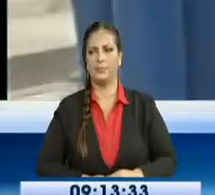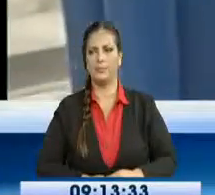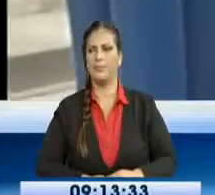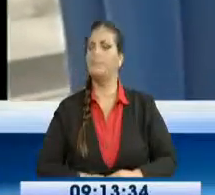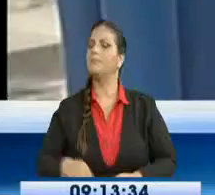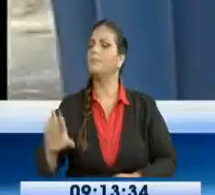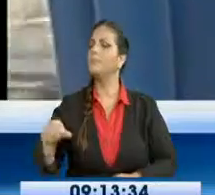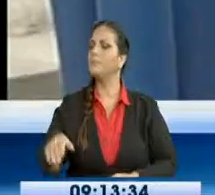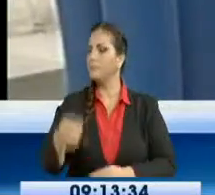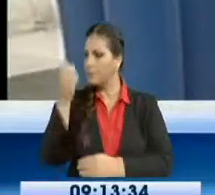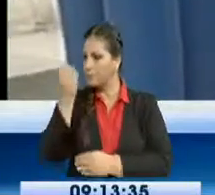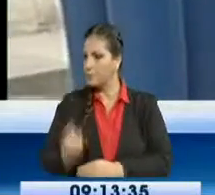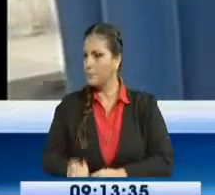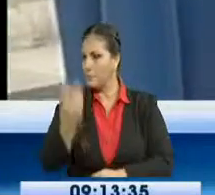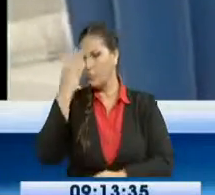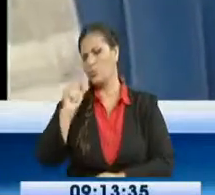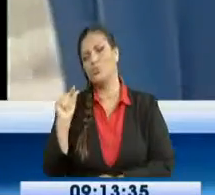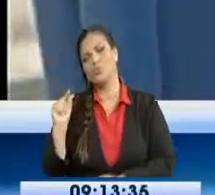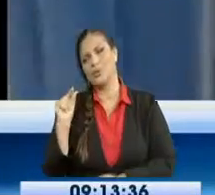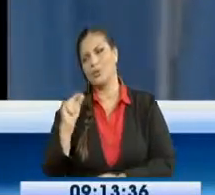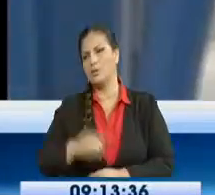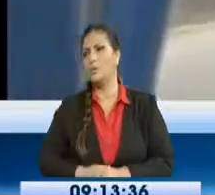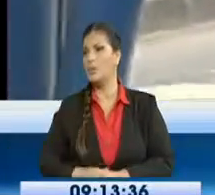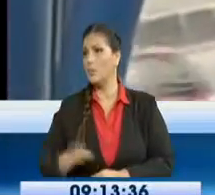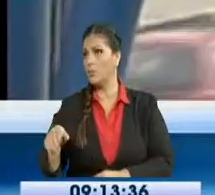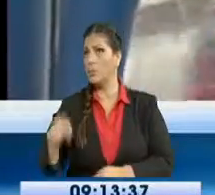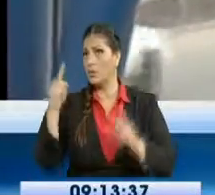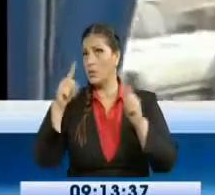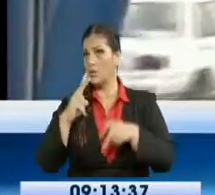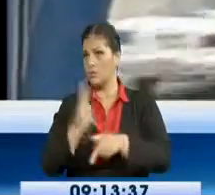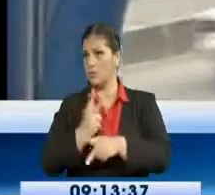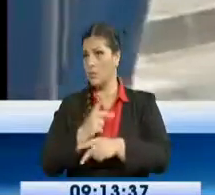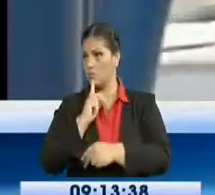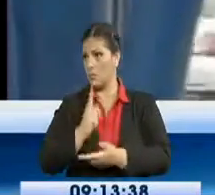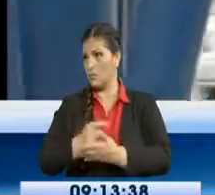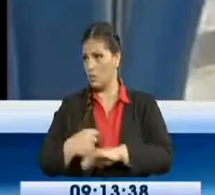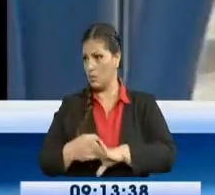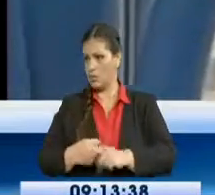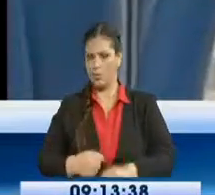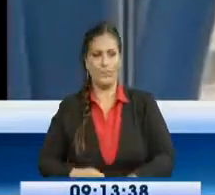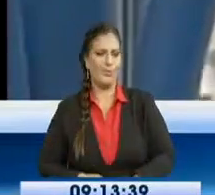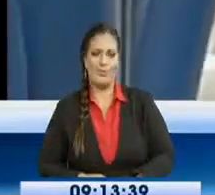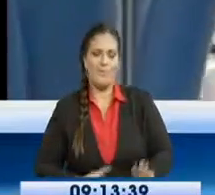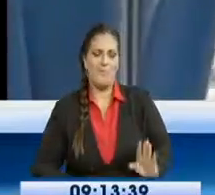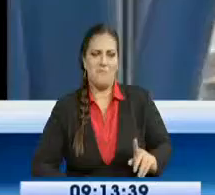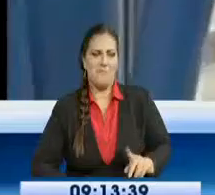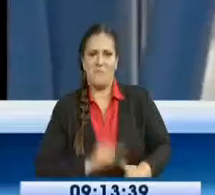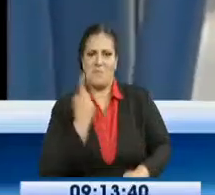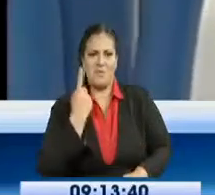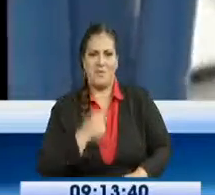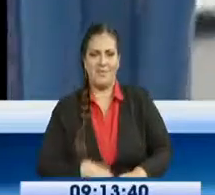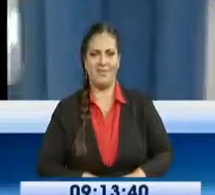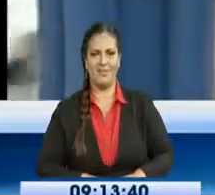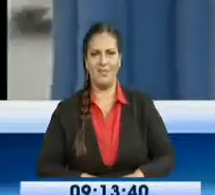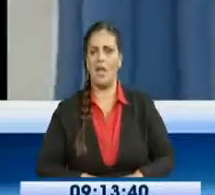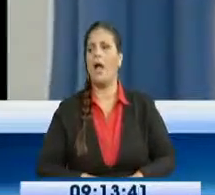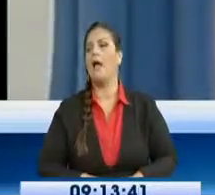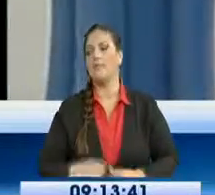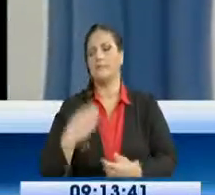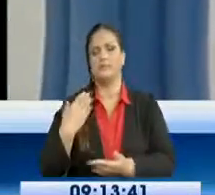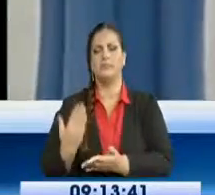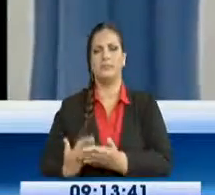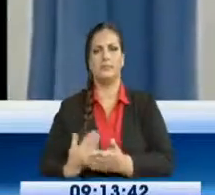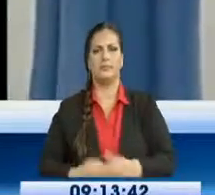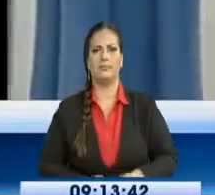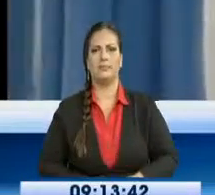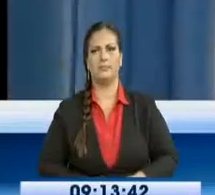Señor, buenos días. Un minutito. ¿Lo han asaltado usted acá arriba? ¿Es inseguro acá? No, primera vez que voy por aquí porque es un trabajo. Ahí no. Muchísimas gracias. Son